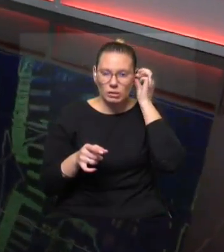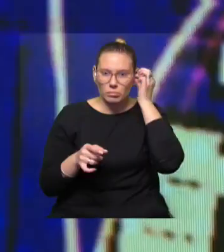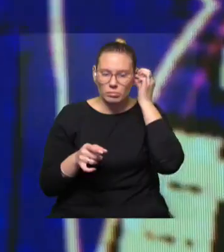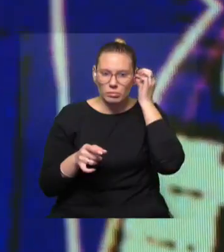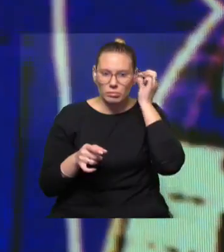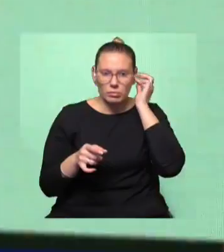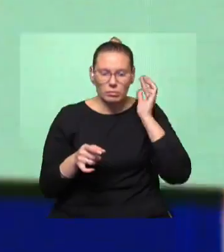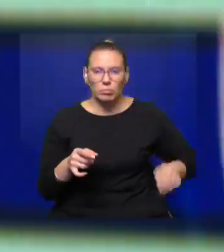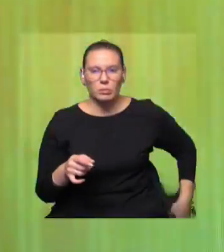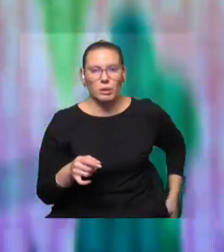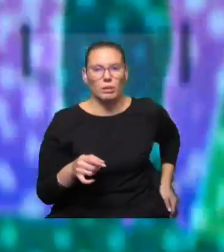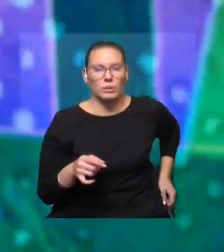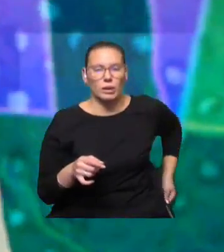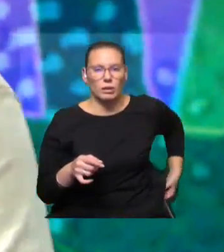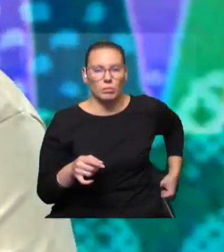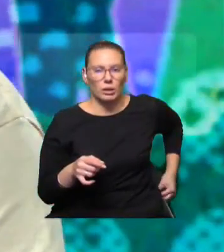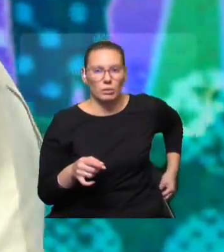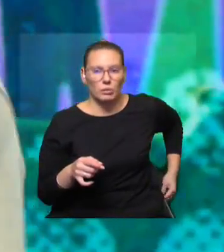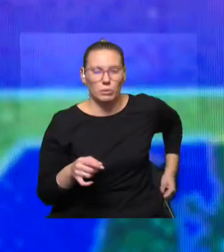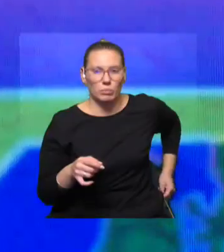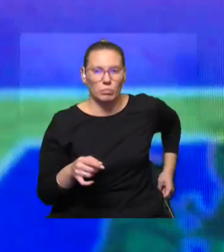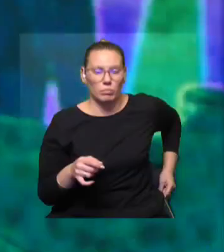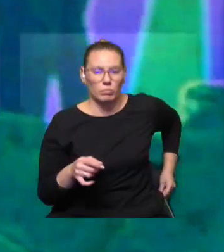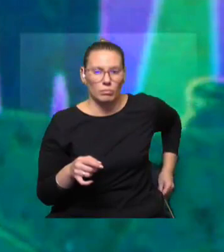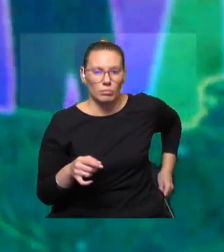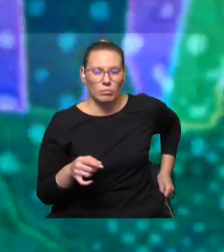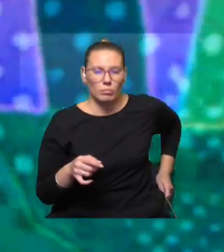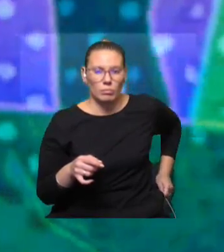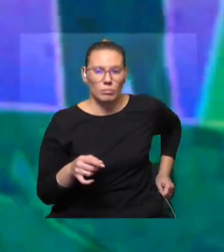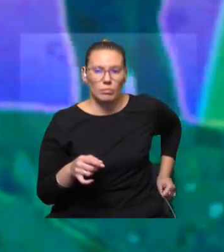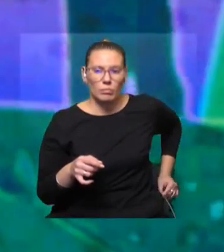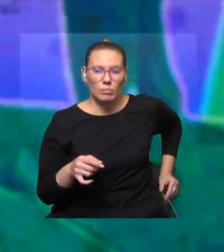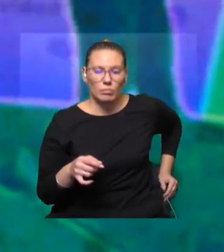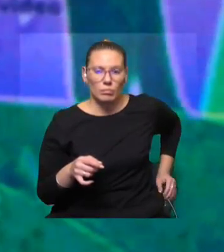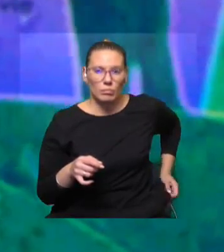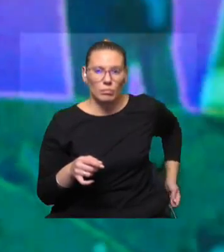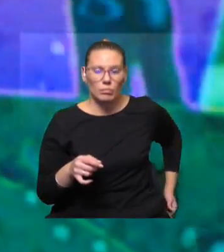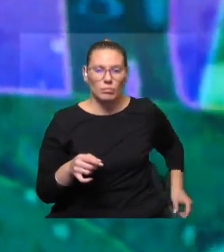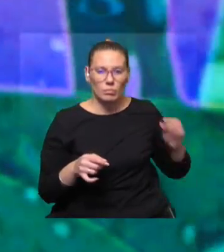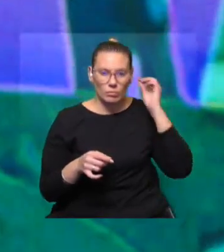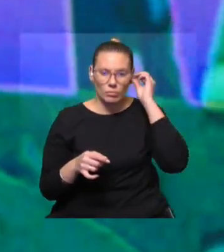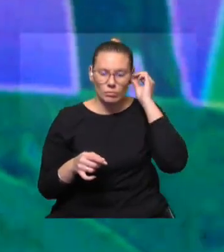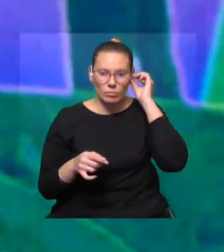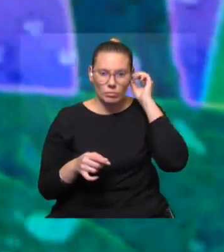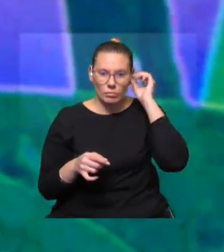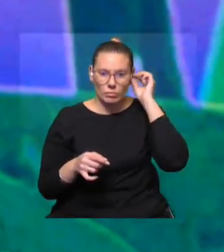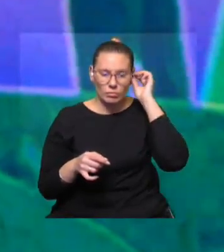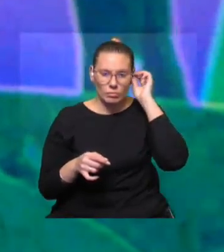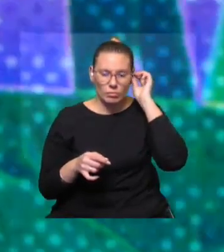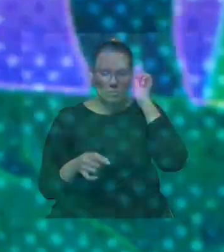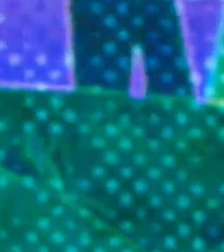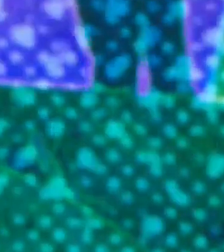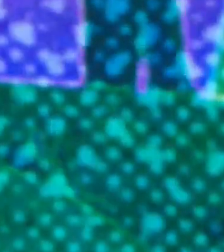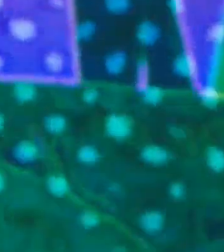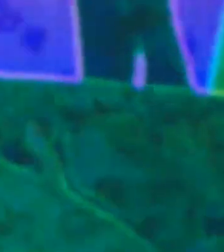video Bueno pero chicas japonesas acaba de sacar un disco llamado niña calavera y